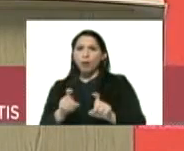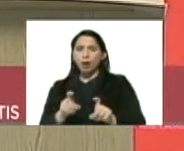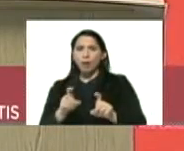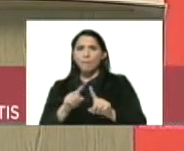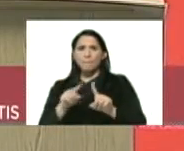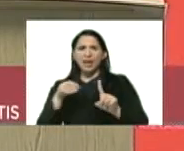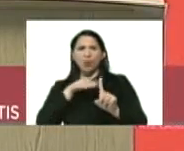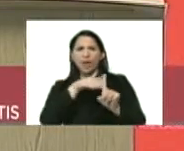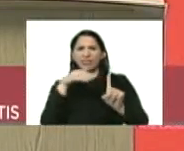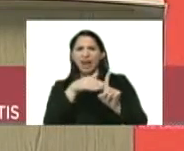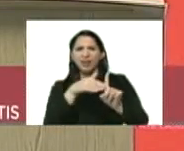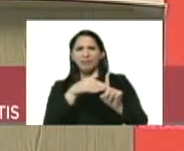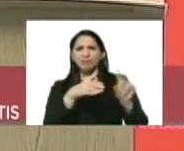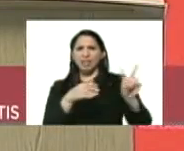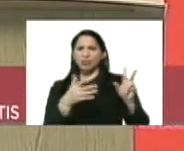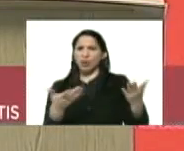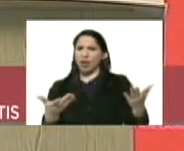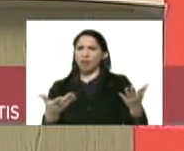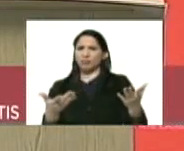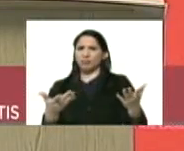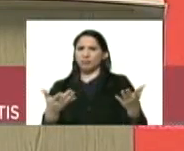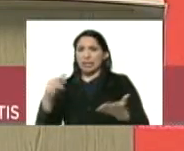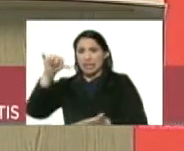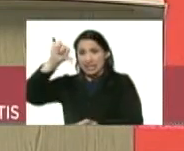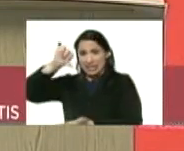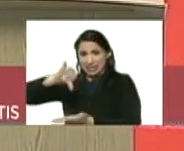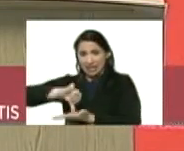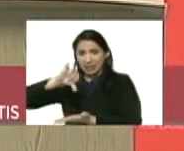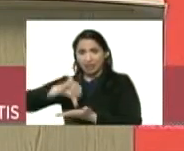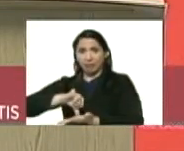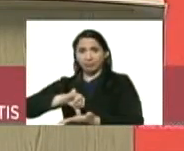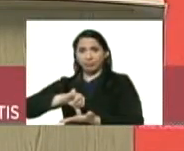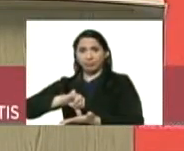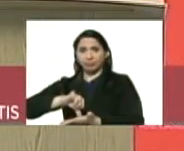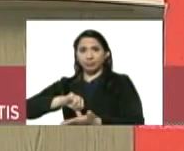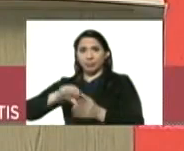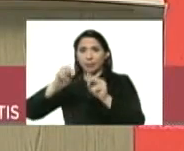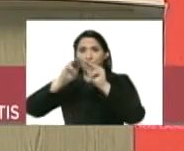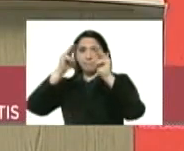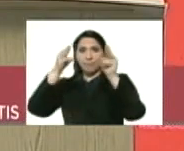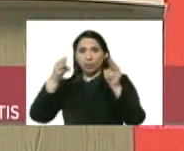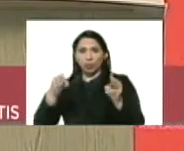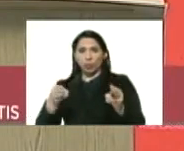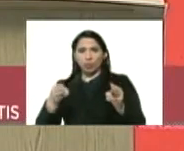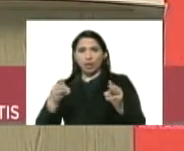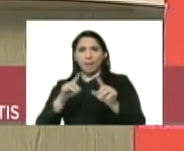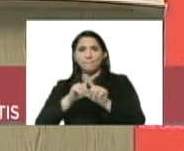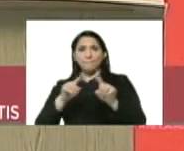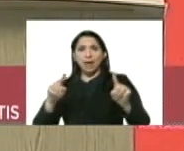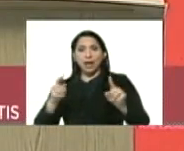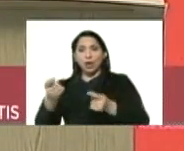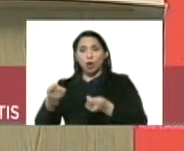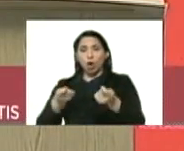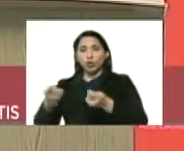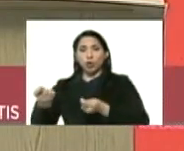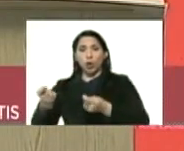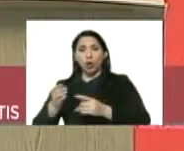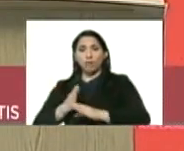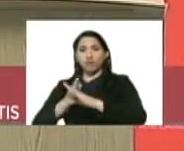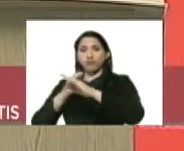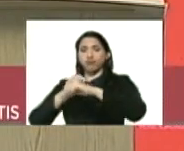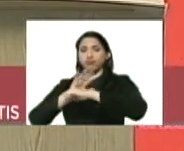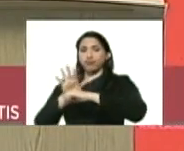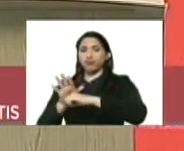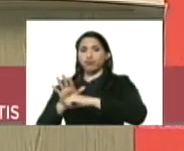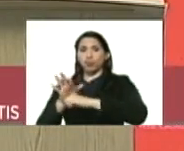Pero atacan a Venezuela, cuyo eje central en la metodología para el control del COVID-19 es